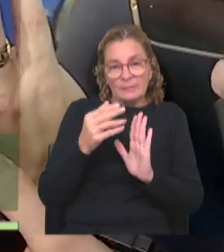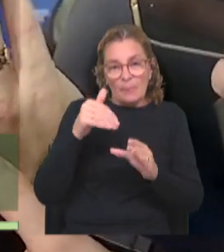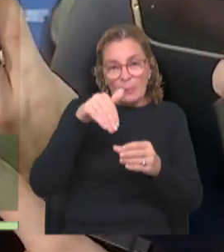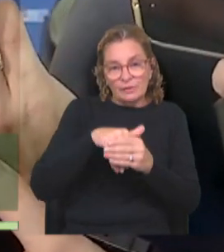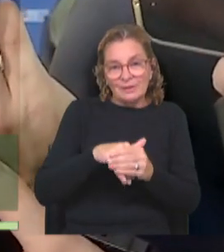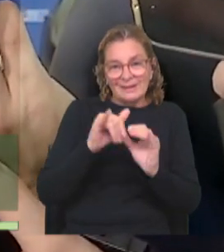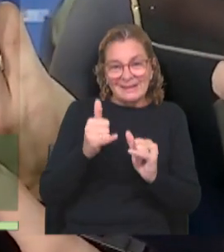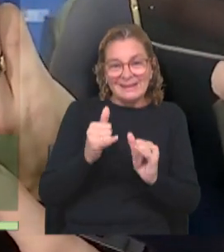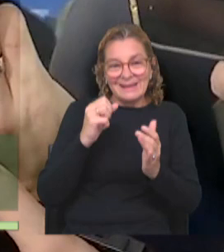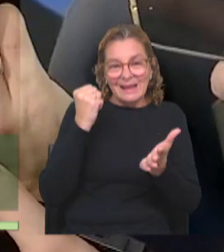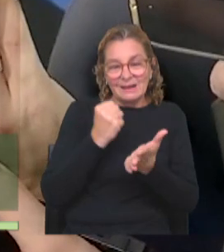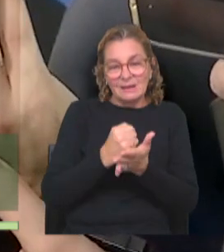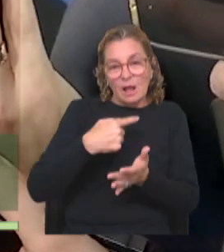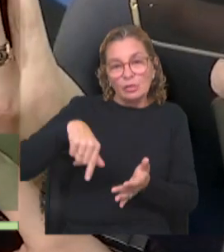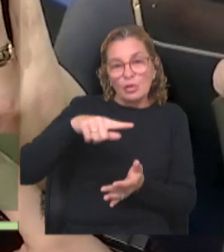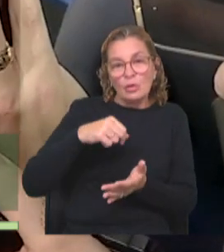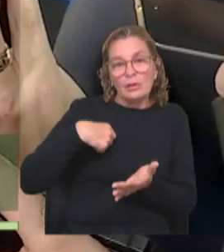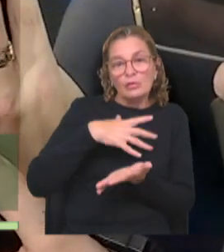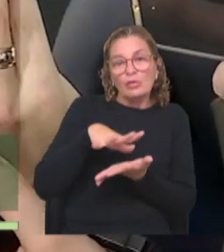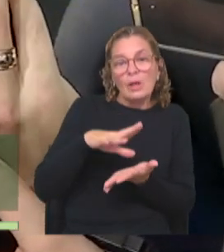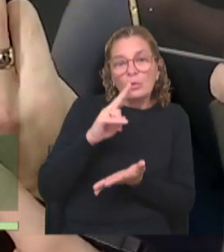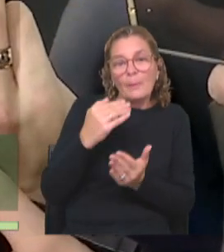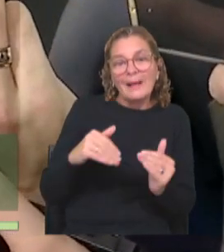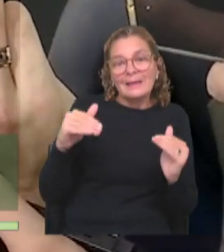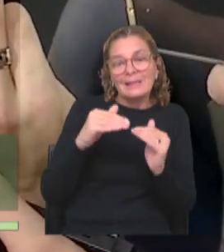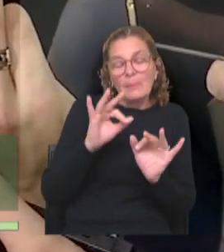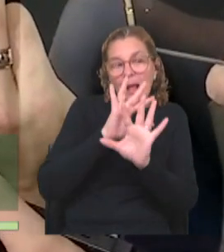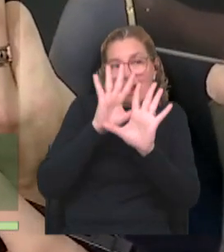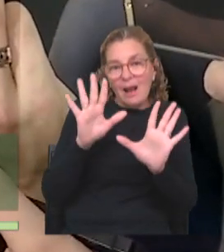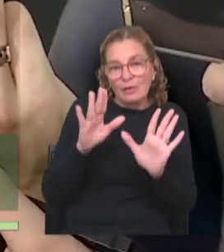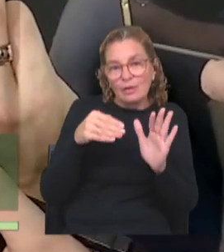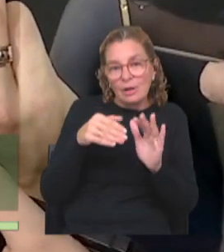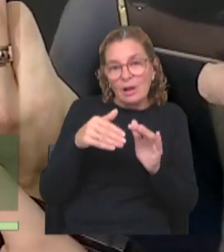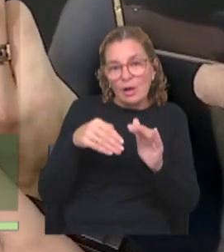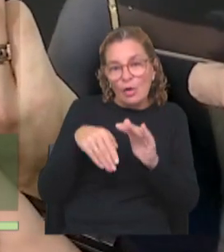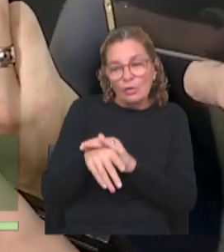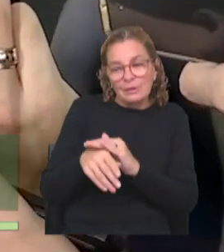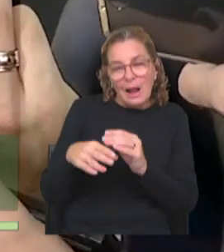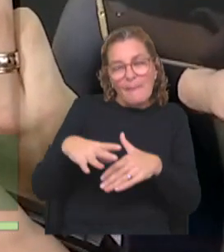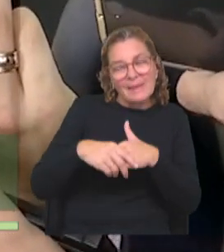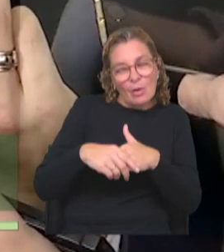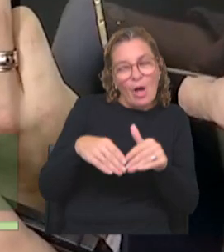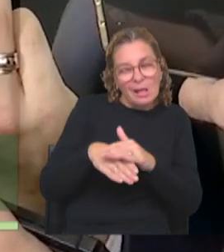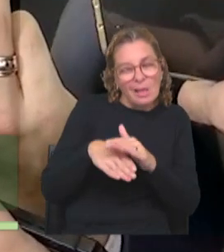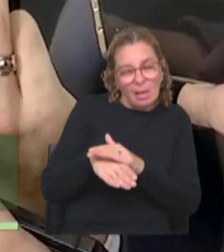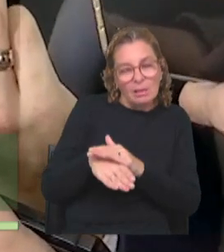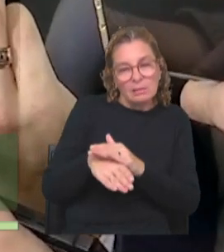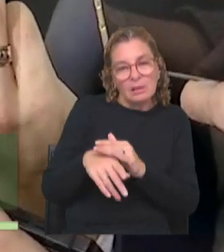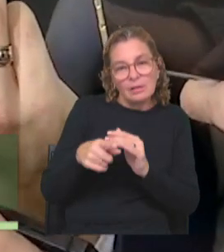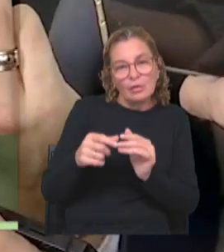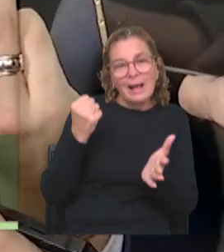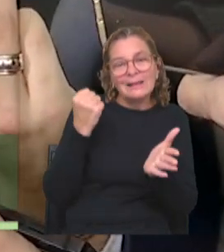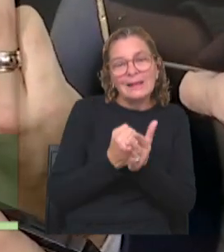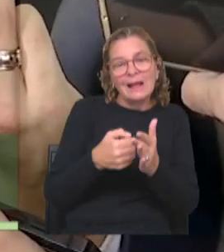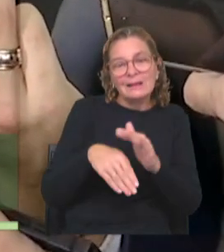que garantice a la sociedad uruguaya más equidad y más transparencia y combate al clientelismo político, que sería garantizar